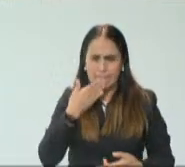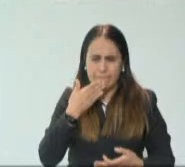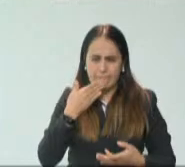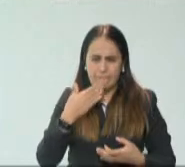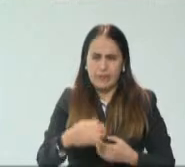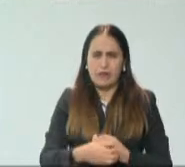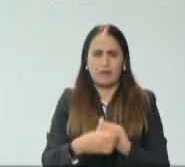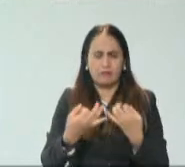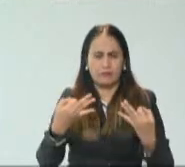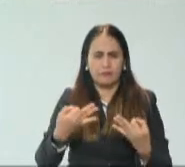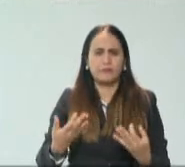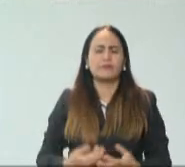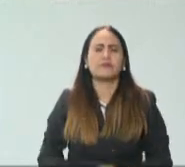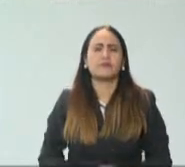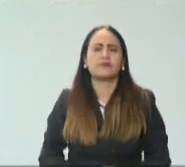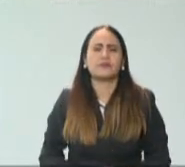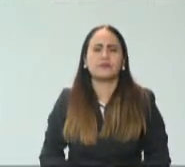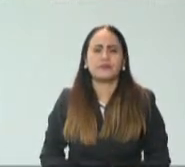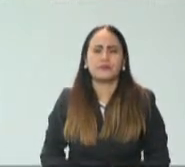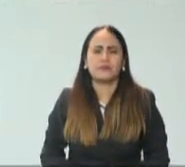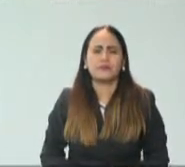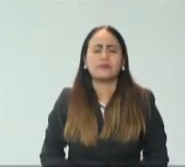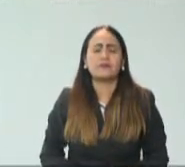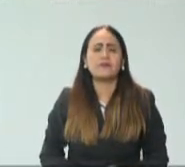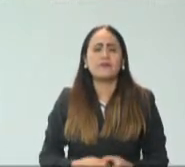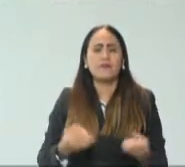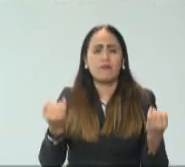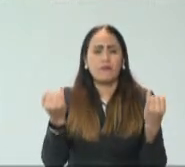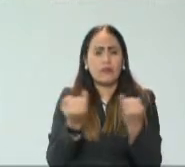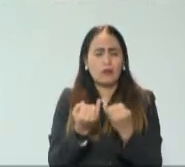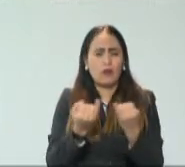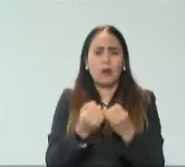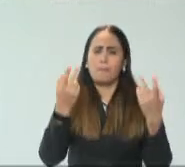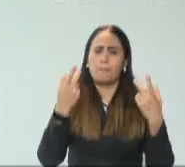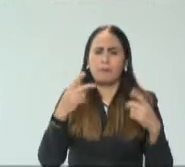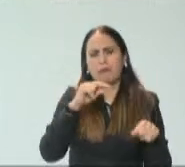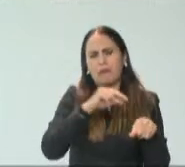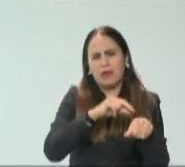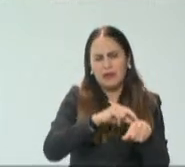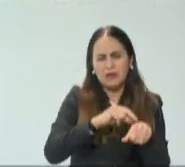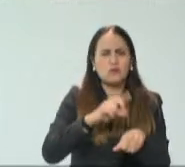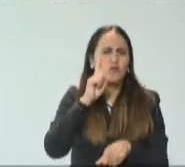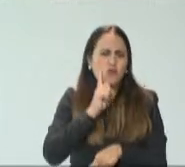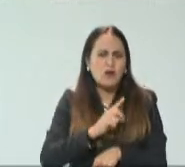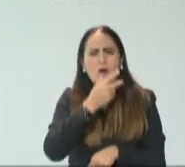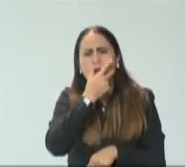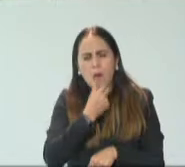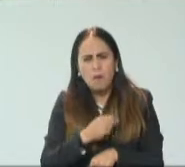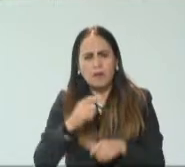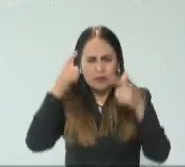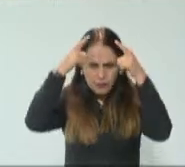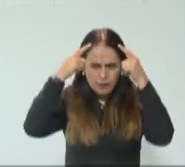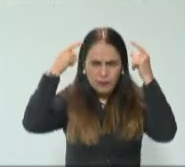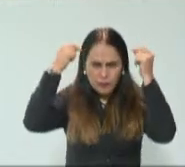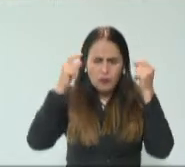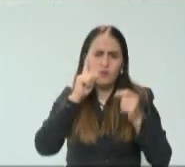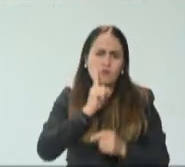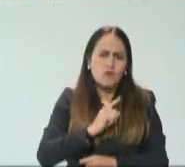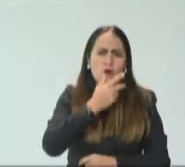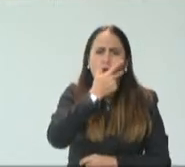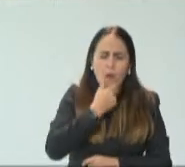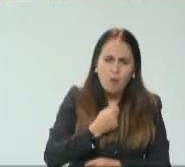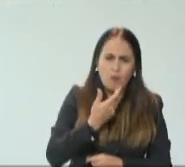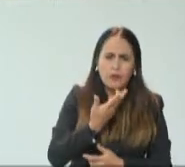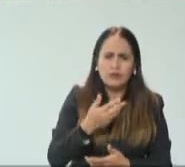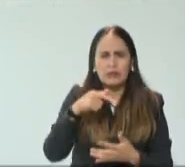diferentes citos eh Y por personal de salud Perdón me refiero a médicos médicas y también enfermeras y enfermeros y a